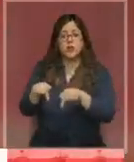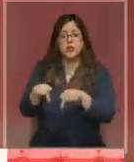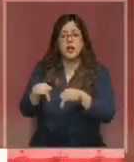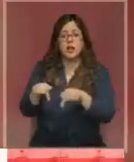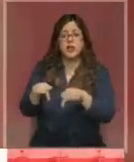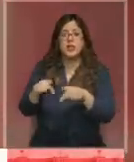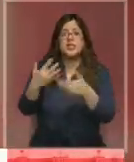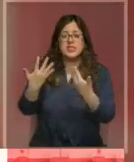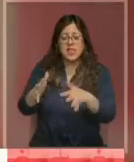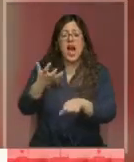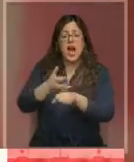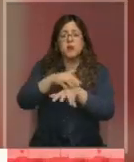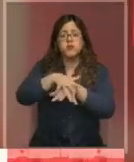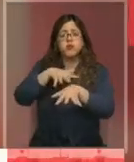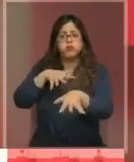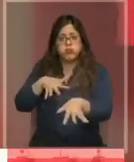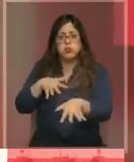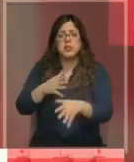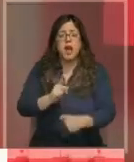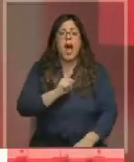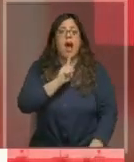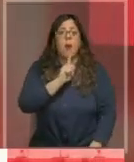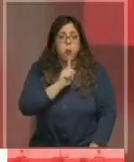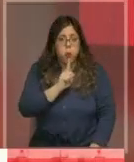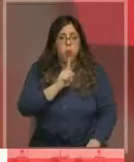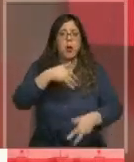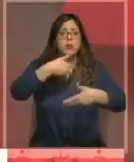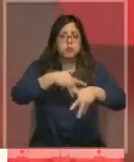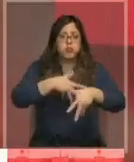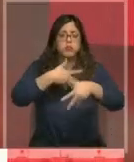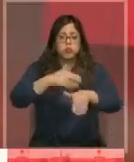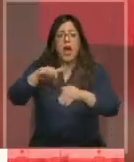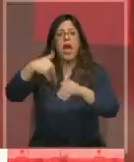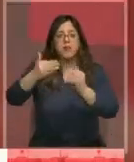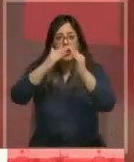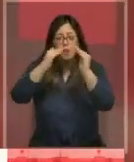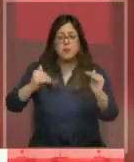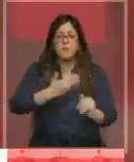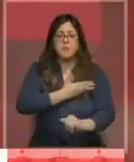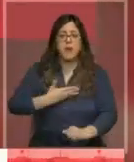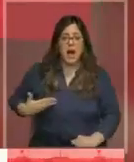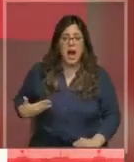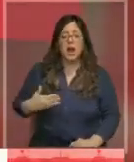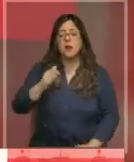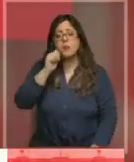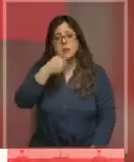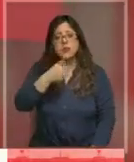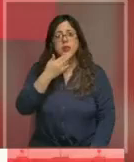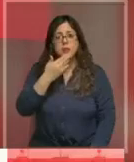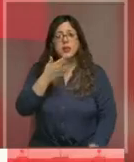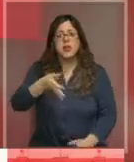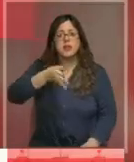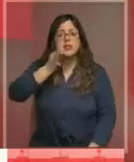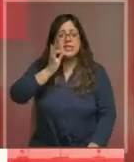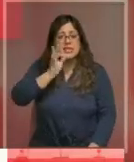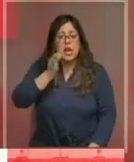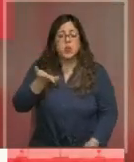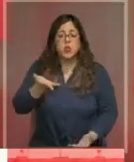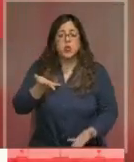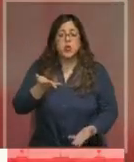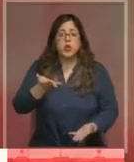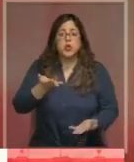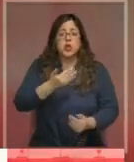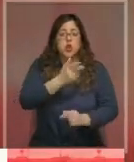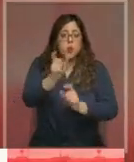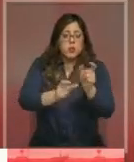hay actos conmemorativos, yo he mostrado una velatón, ¿no?, que se está realizando, sí, en el frontis del Palacio de la Moneda. Mañana hay un desayuno además con presidentes que